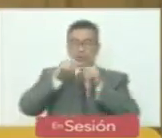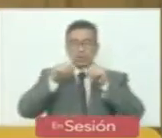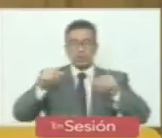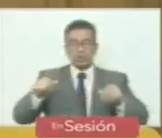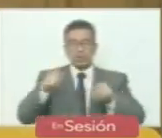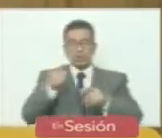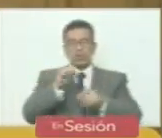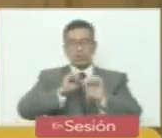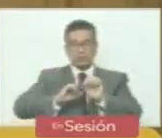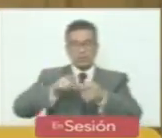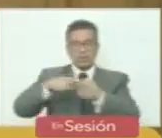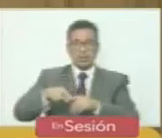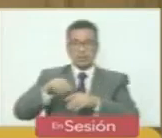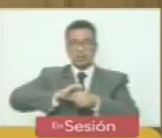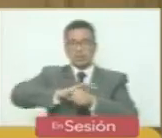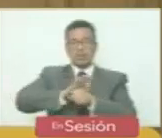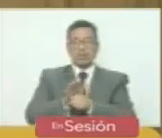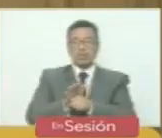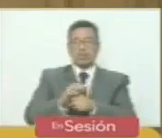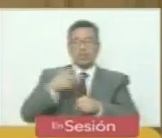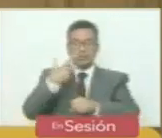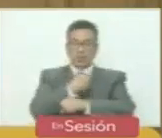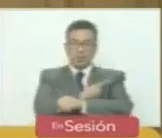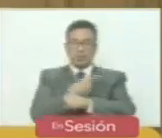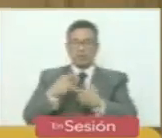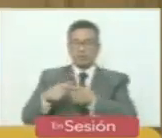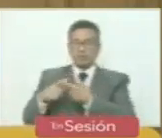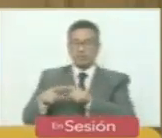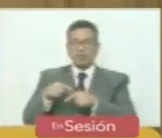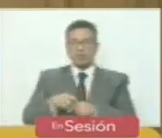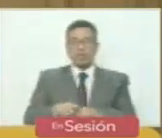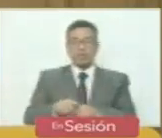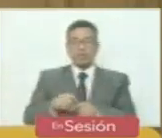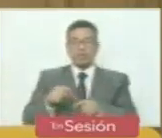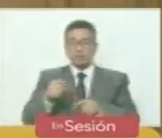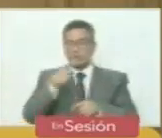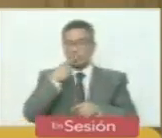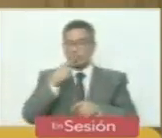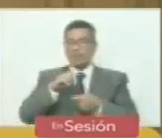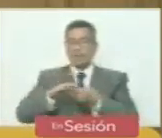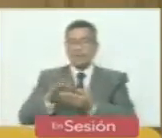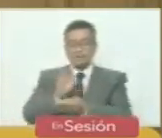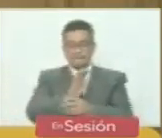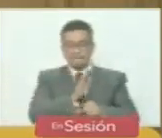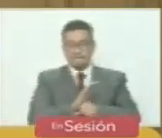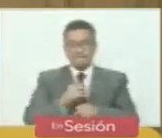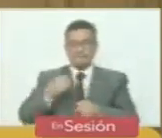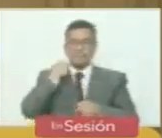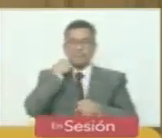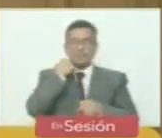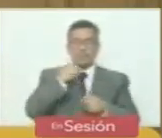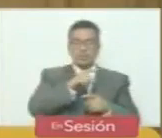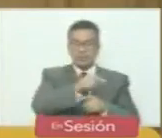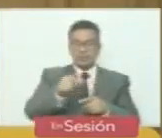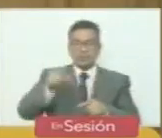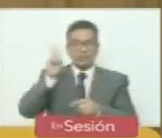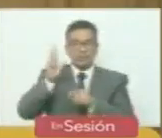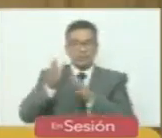para combatir el COVID, vacunas, etcétera, e insumos médicos para proteger la salud del pueblo